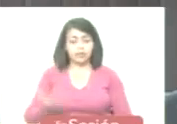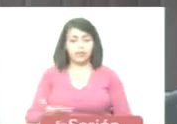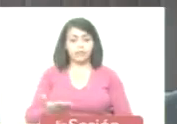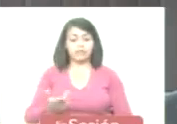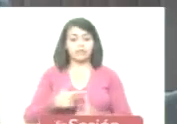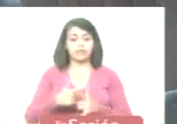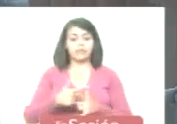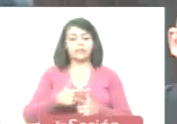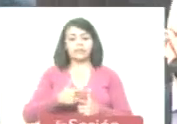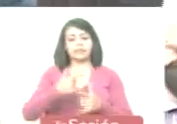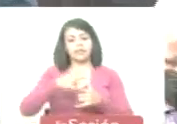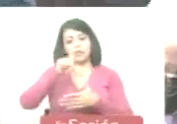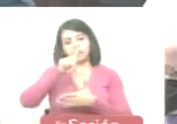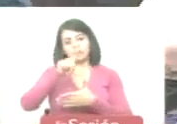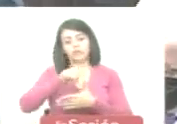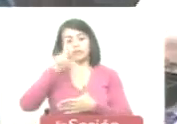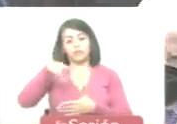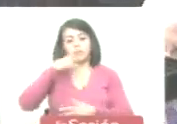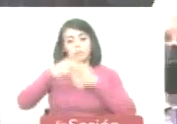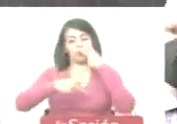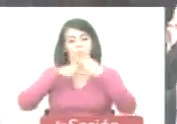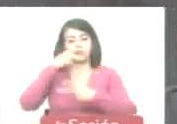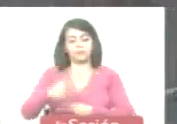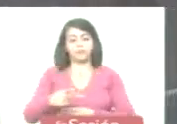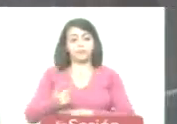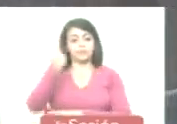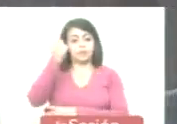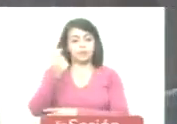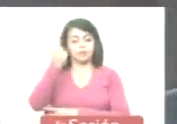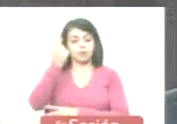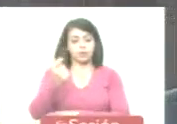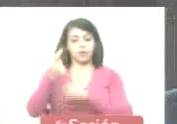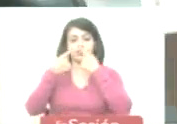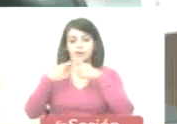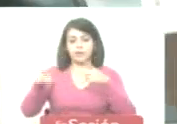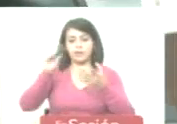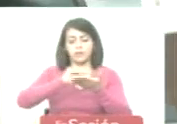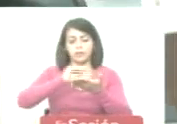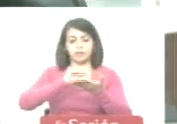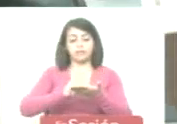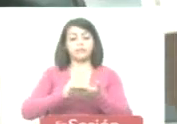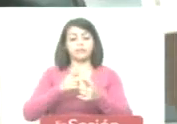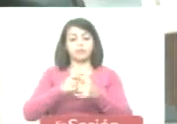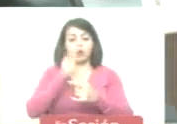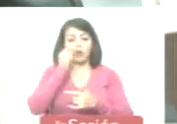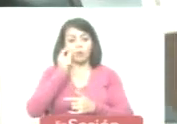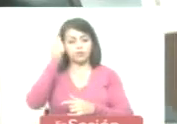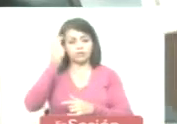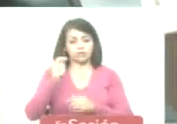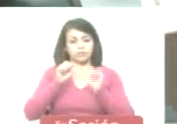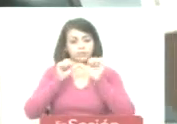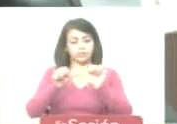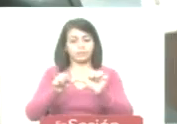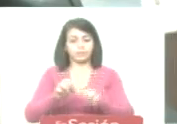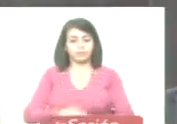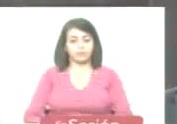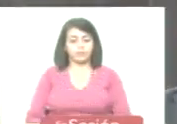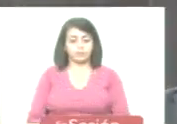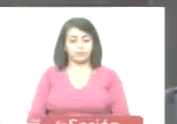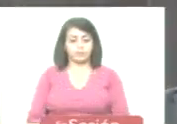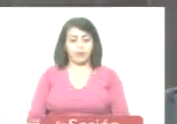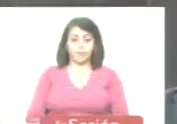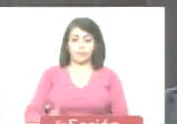Hispanoamérica. También fue político, fue diputado en varias oportunidades, senador, senador vitalicio, y fue